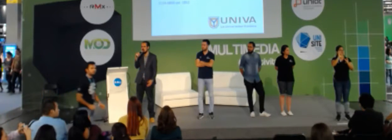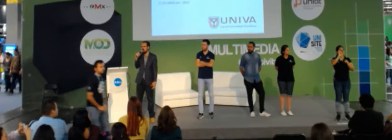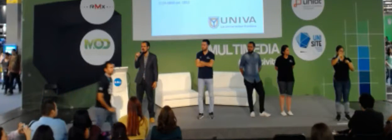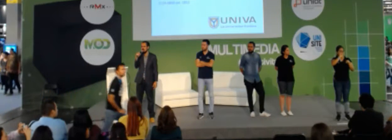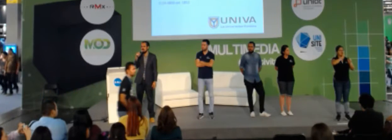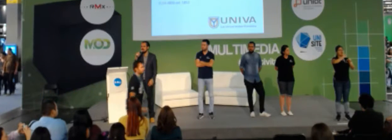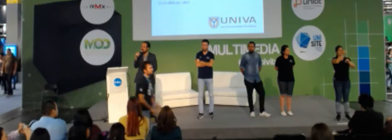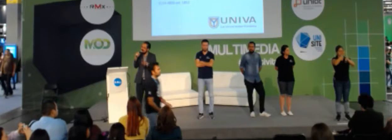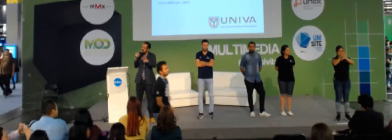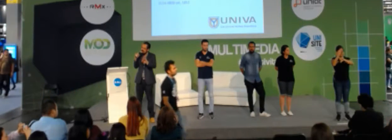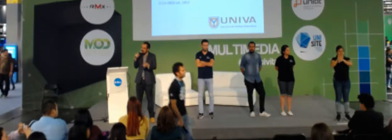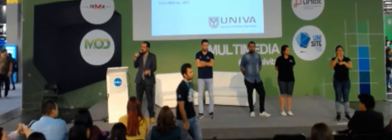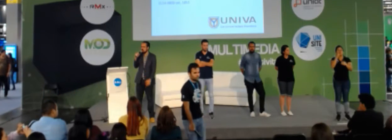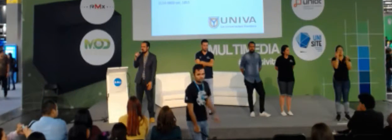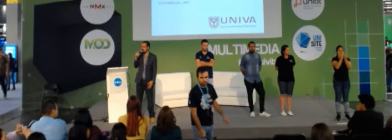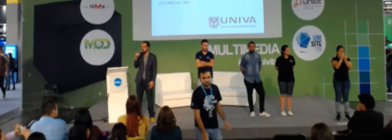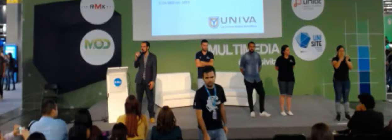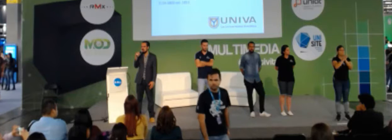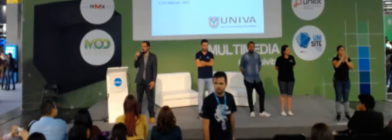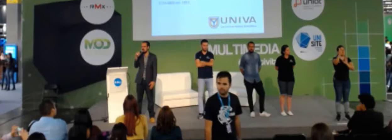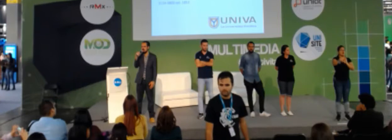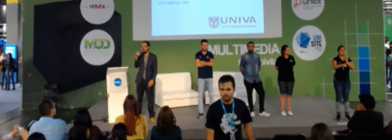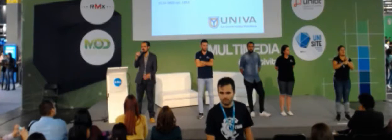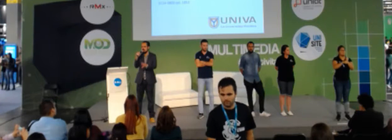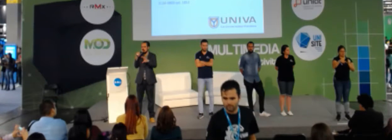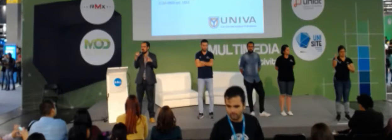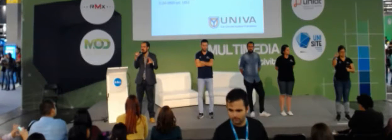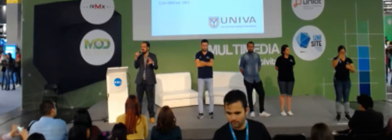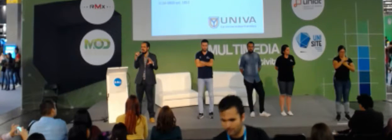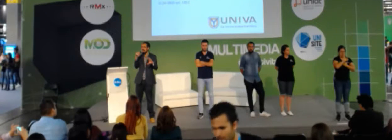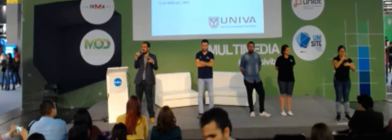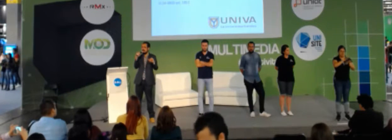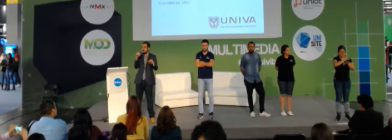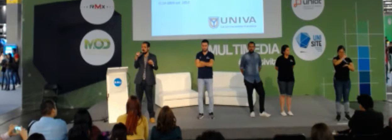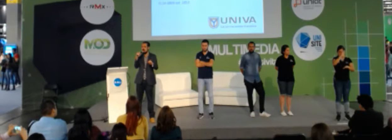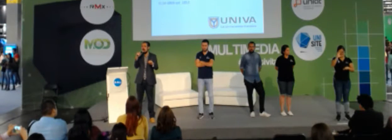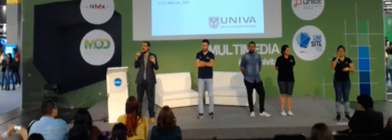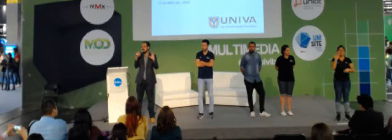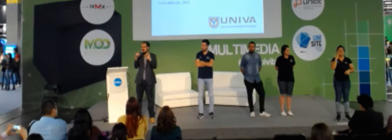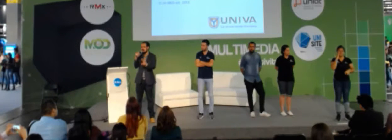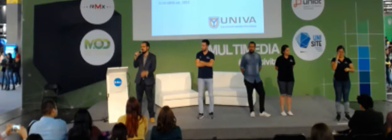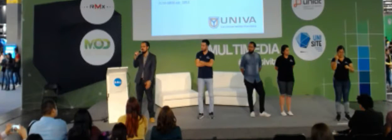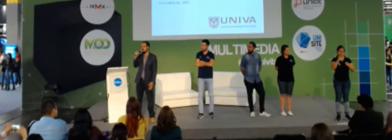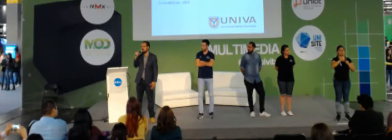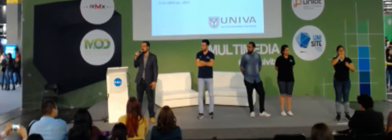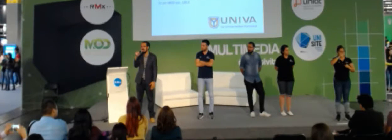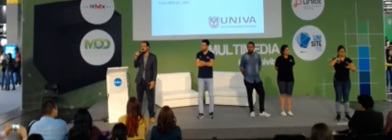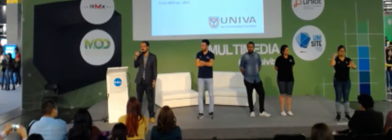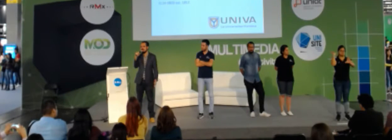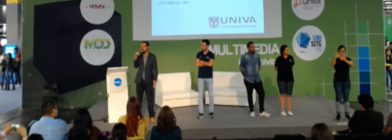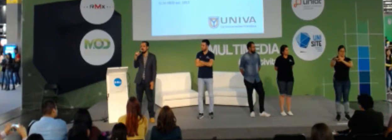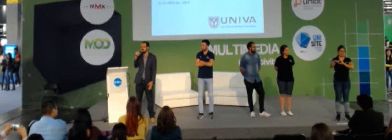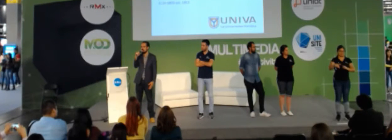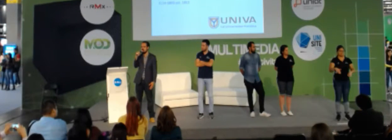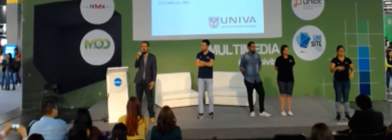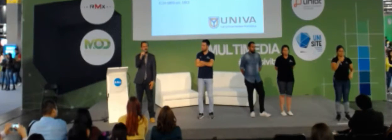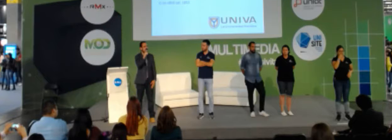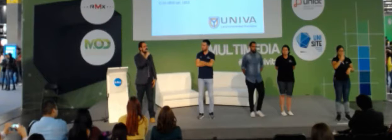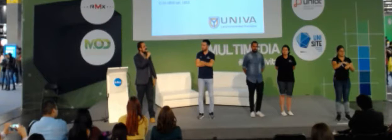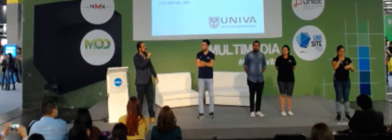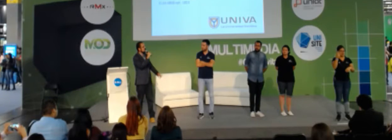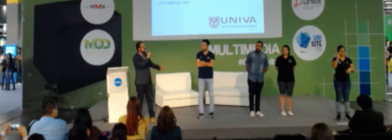comunicación. También mándanos un inbox en Educación Incluyente AC a Facebook y te pasamos los datos de la gente que trabaja eso en